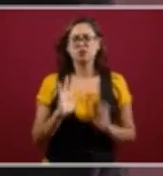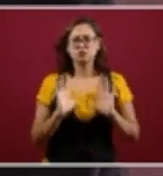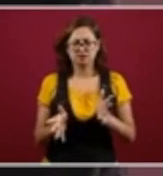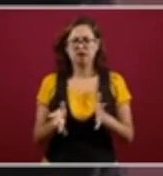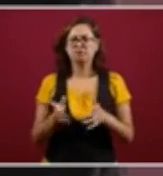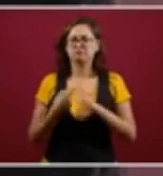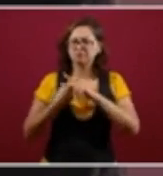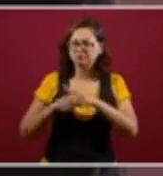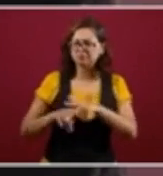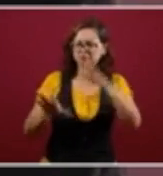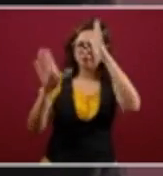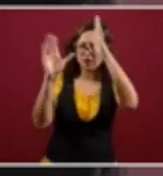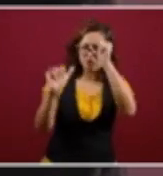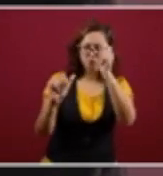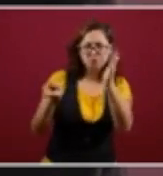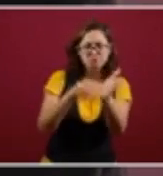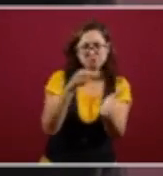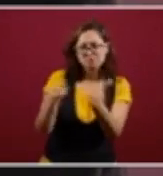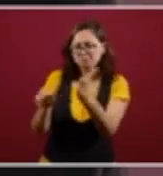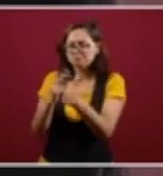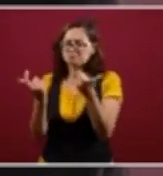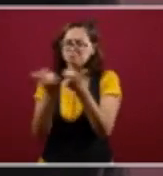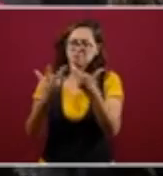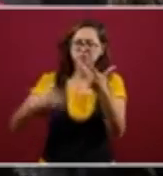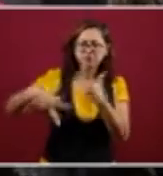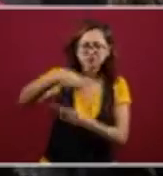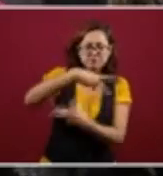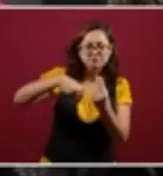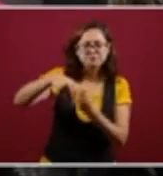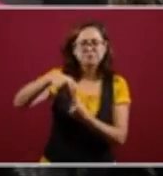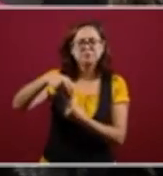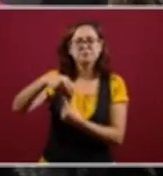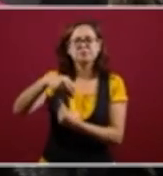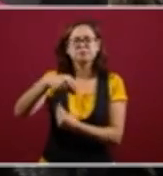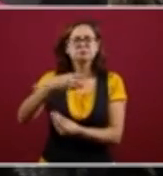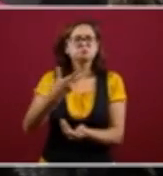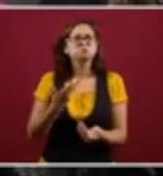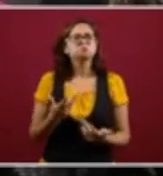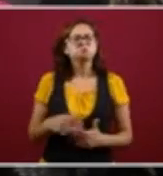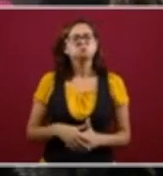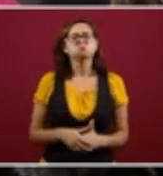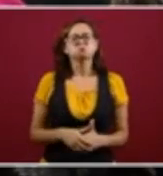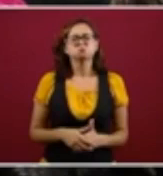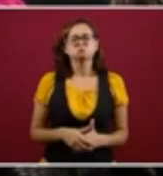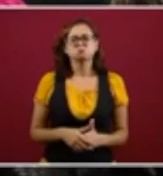acuerdos económicos, financieros, y fue